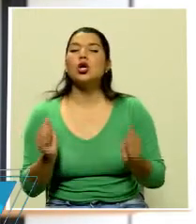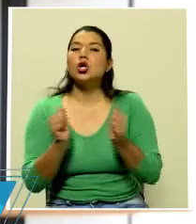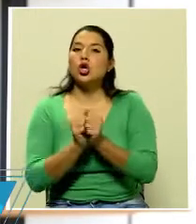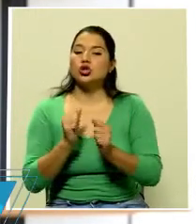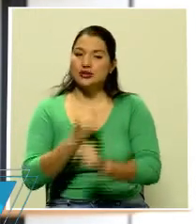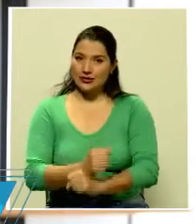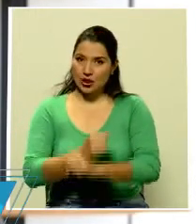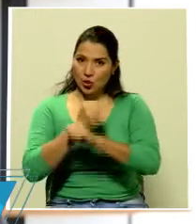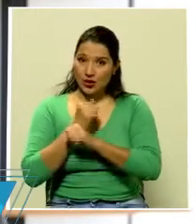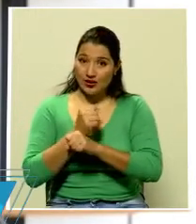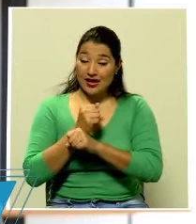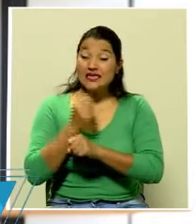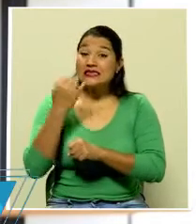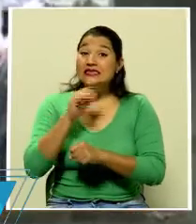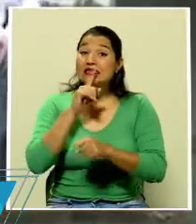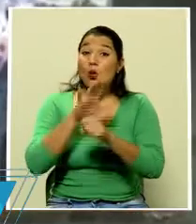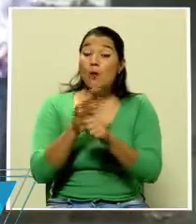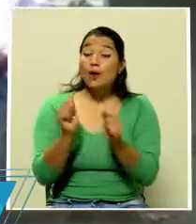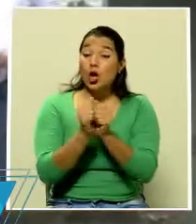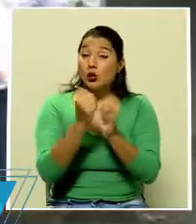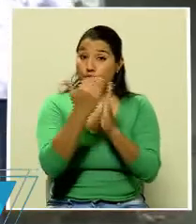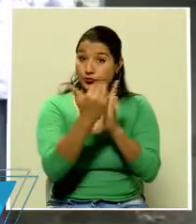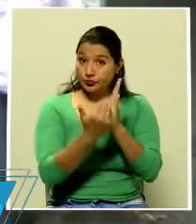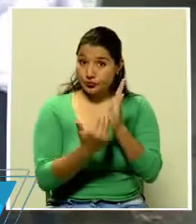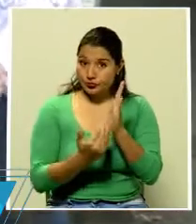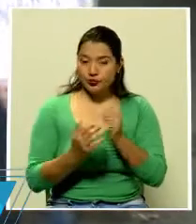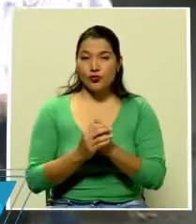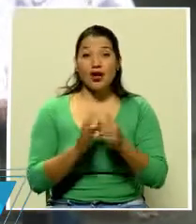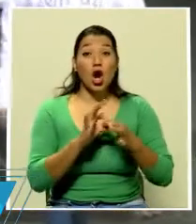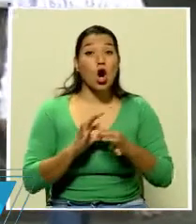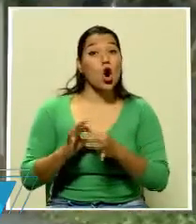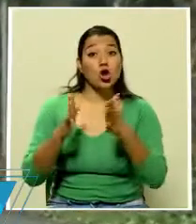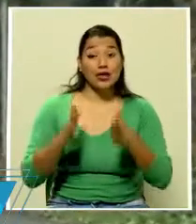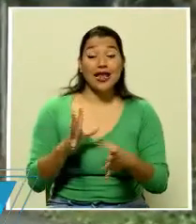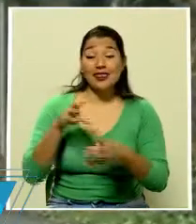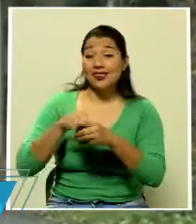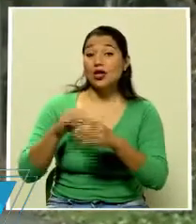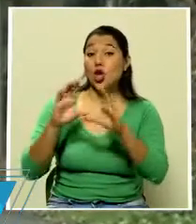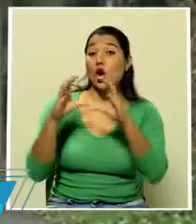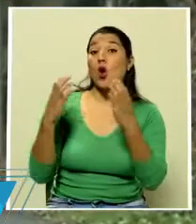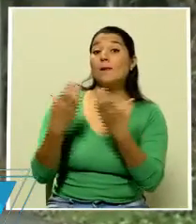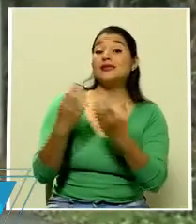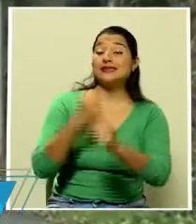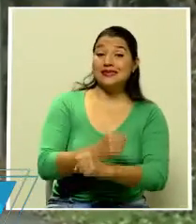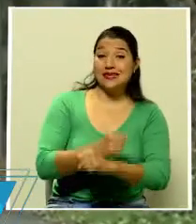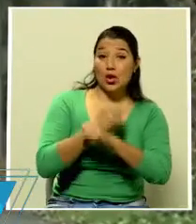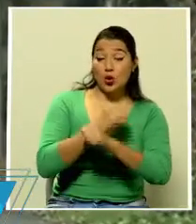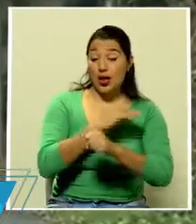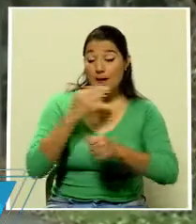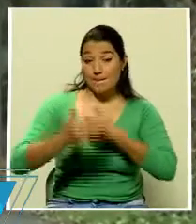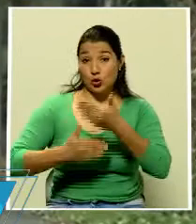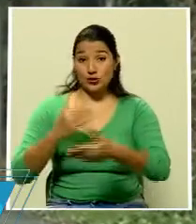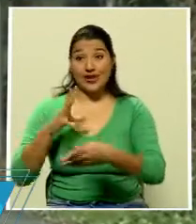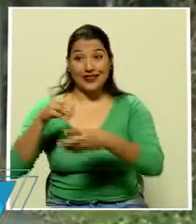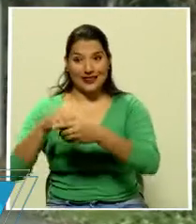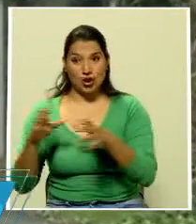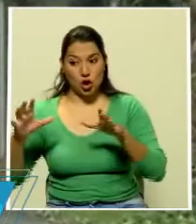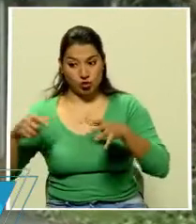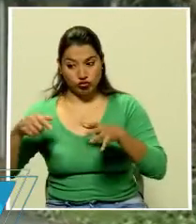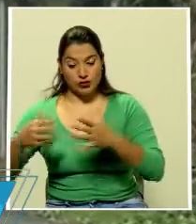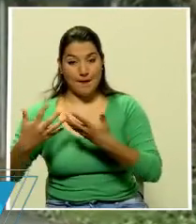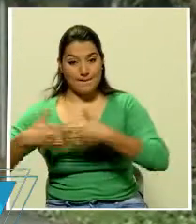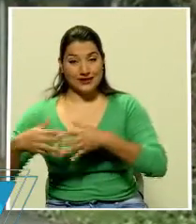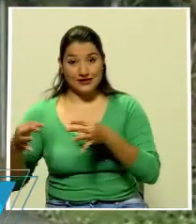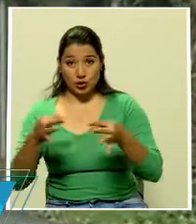que cumplen con estos protocolos. El coordinador de la Comisión de Seguridad y Protocolos de la Cámara Nacional de Turismo,